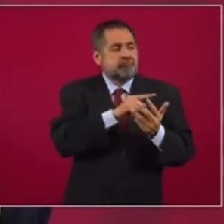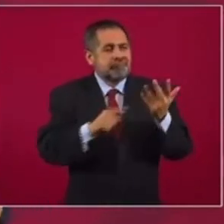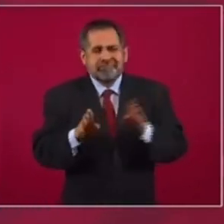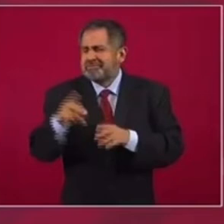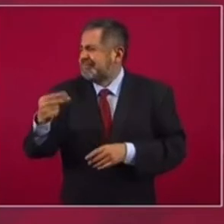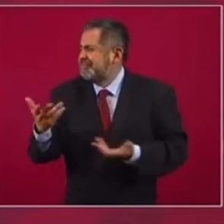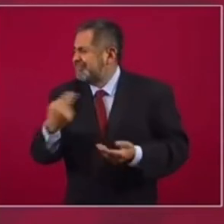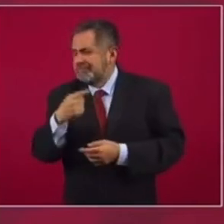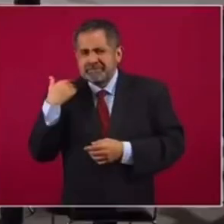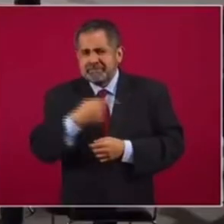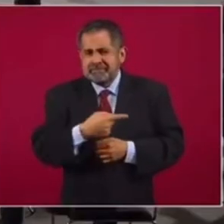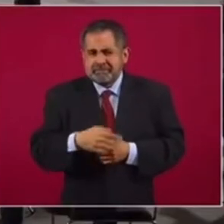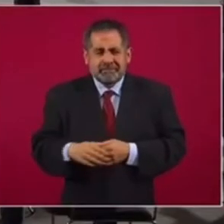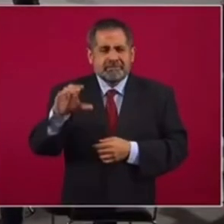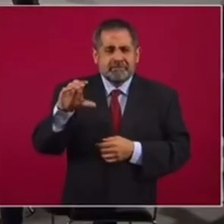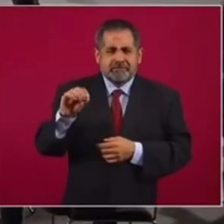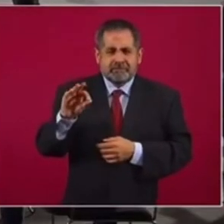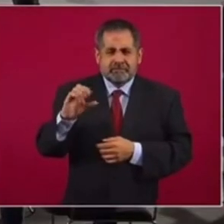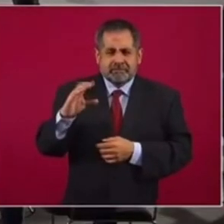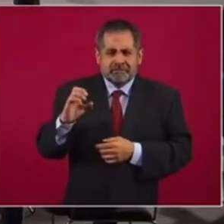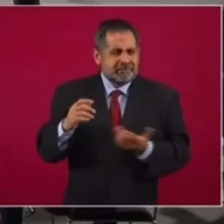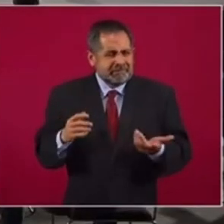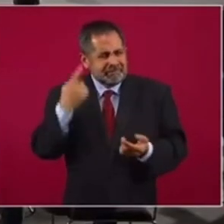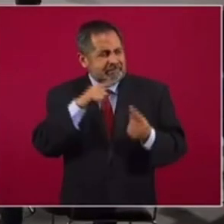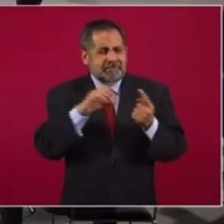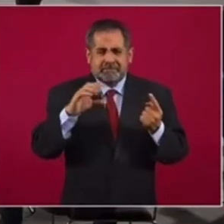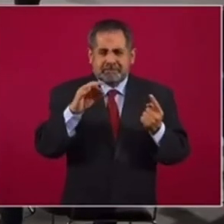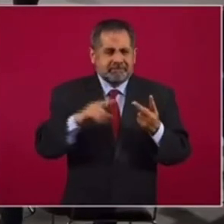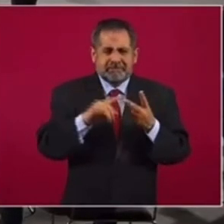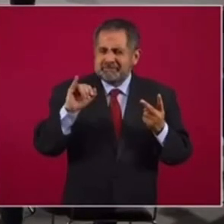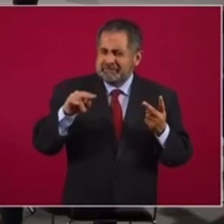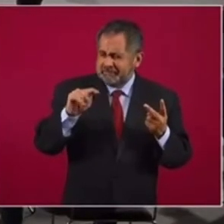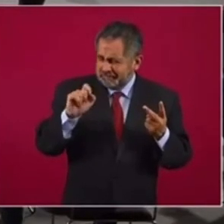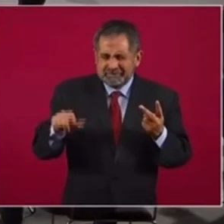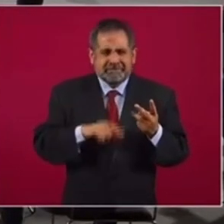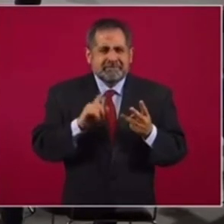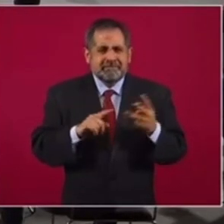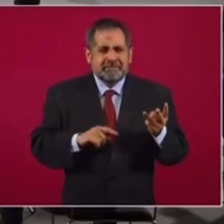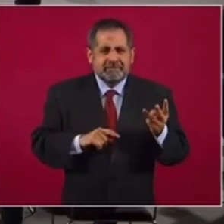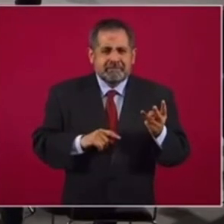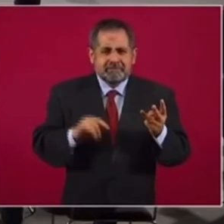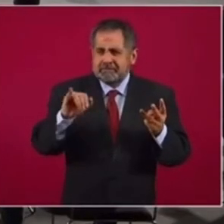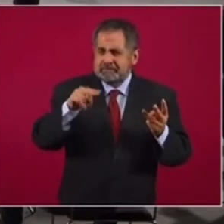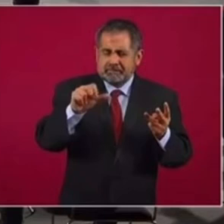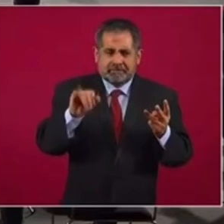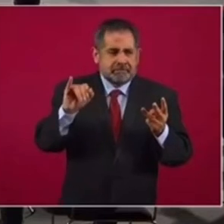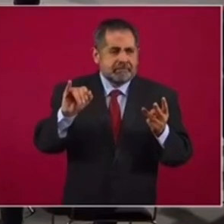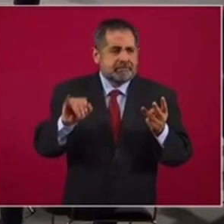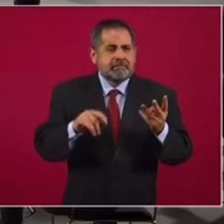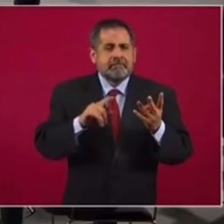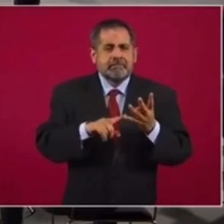¿cómo se llama este del COFESE? Pero así como el COFESE está el INFETEL, el INAI,